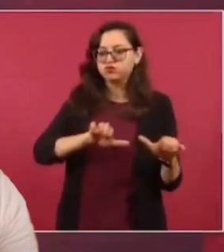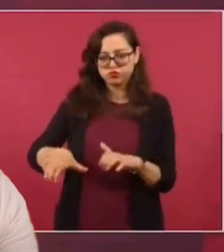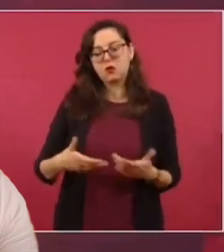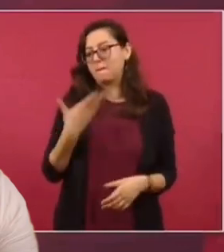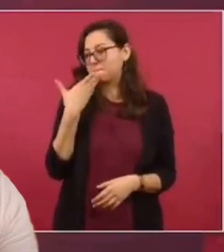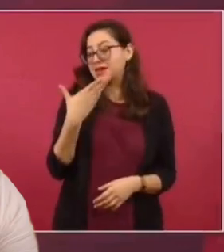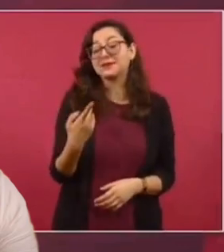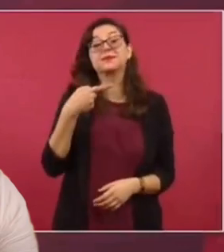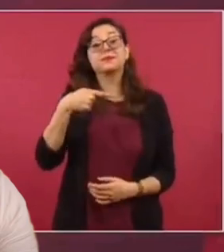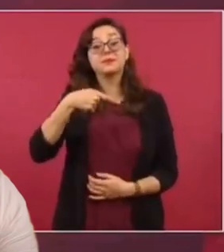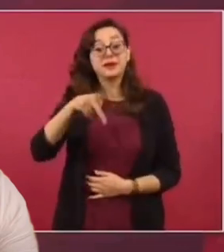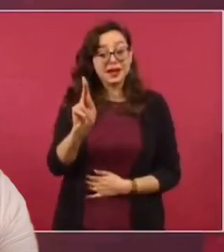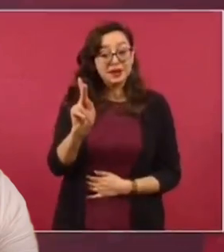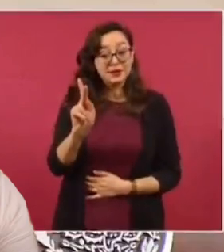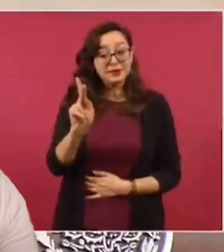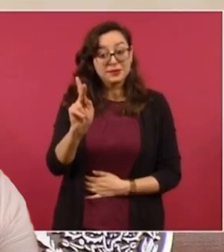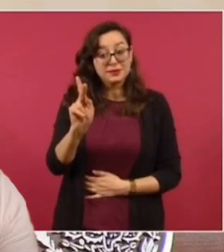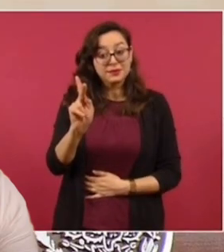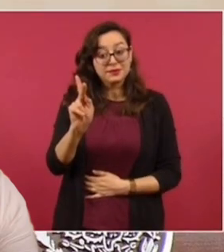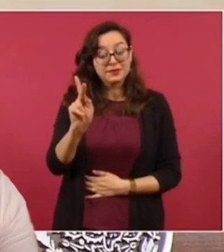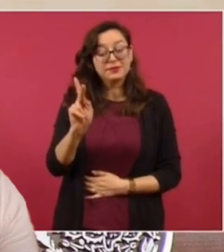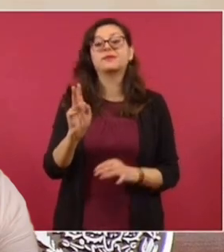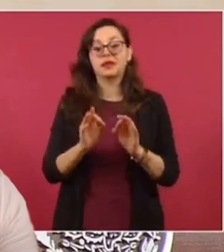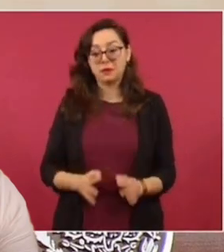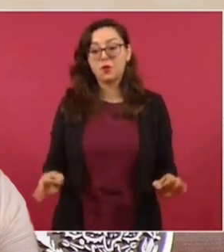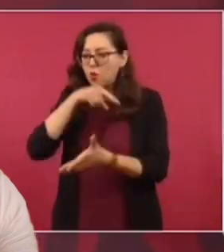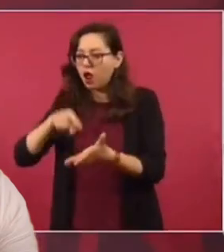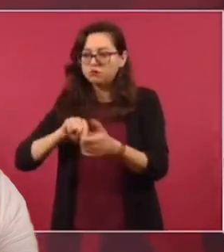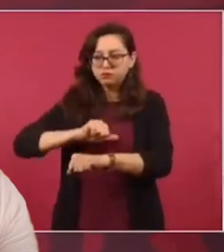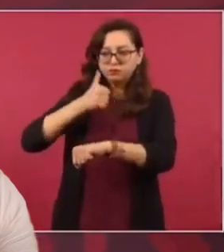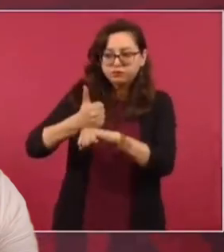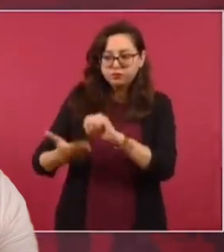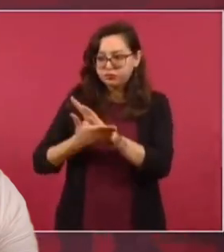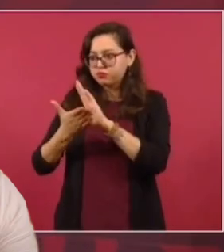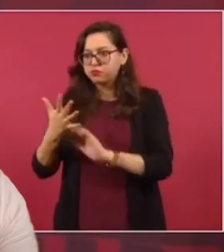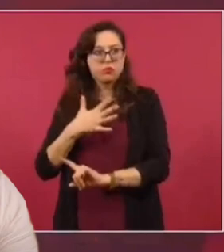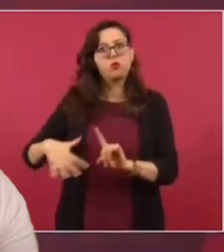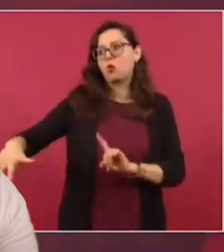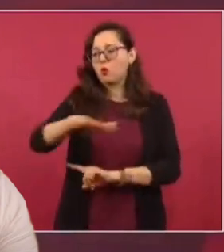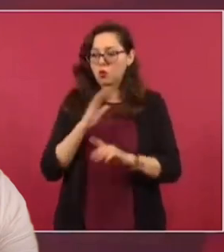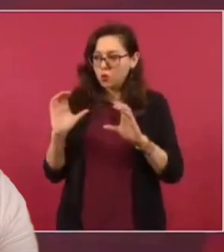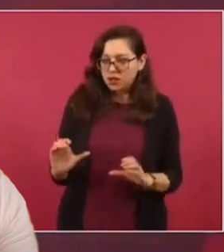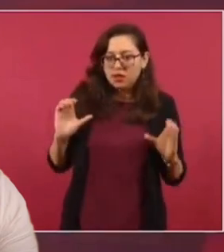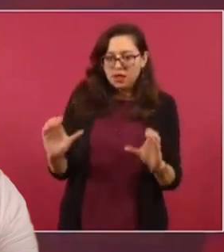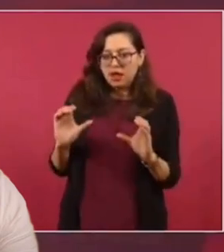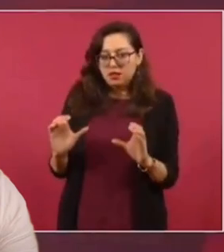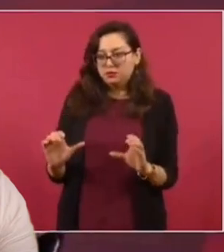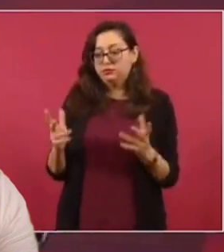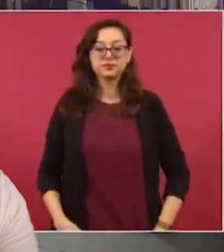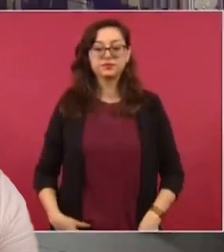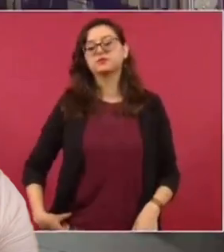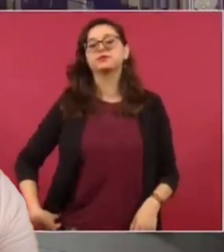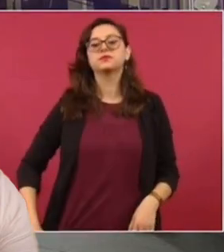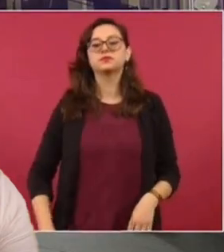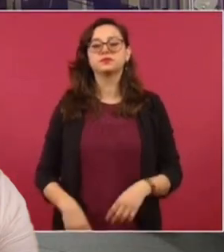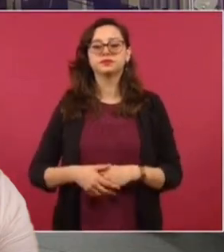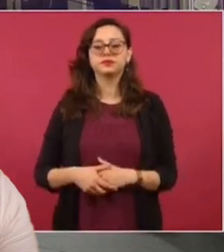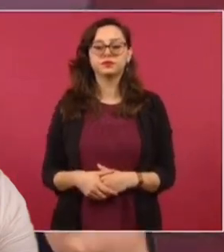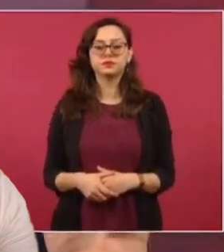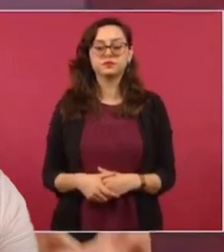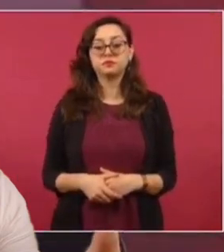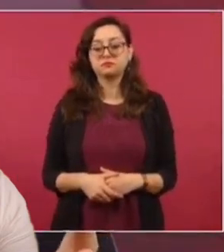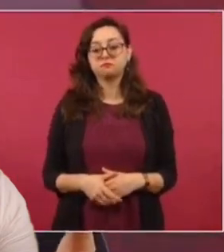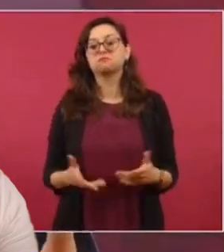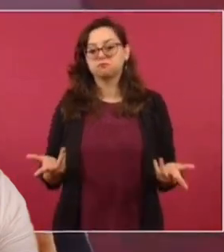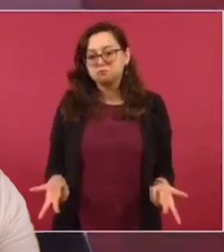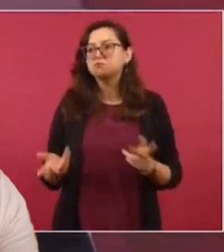también cuidar el territorio, garantizar que no le falte agua a la gente, decirle dónde es posible